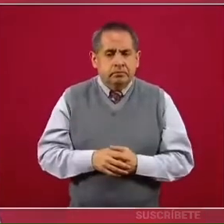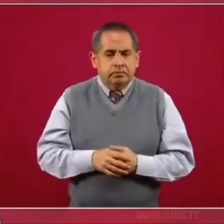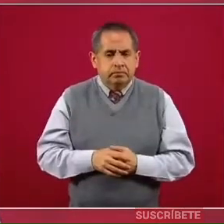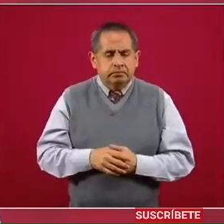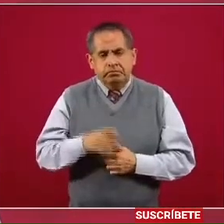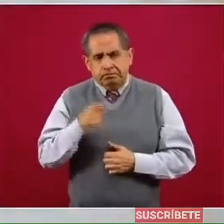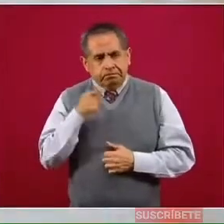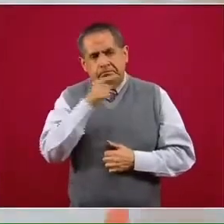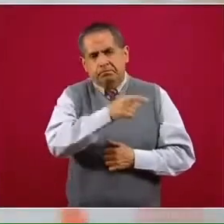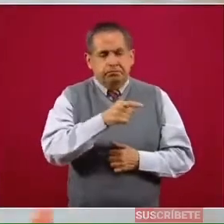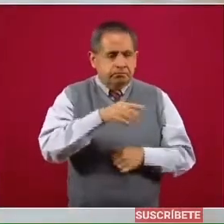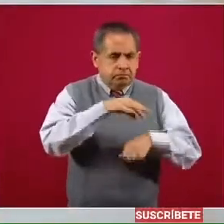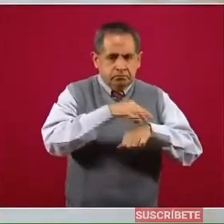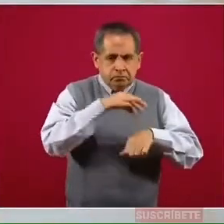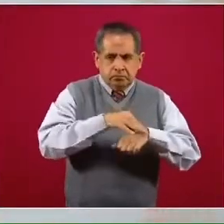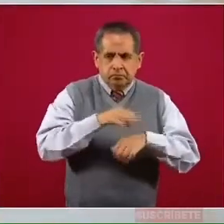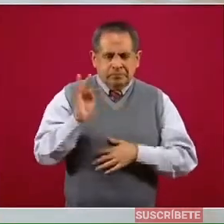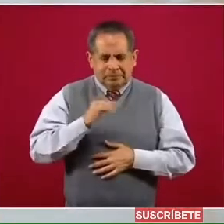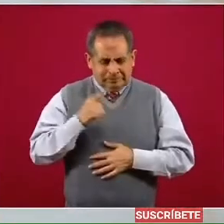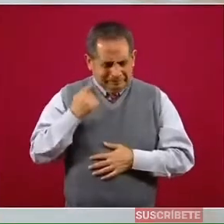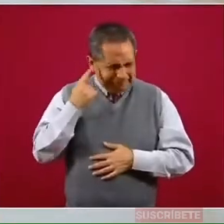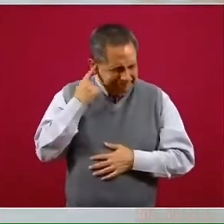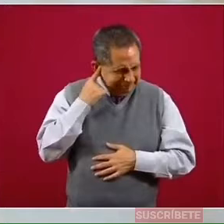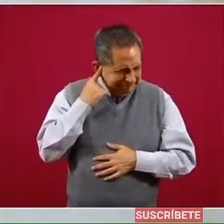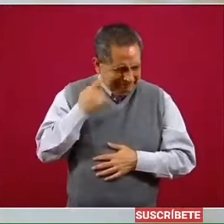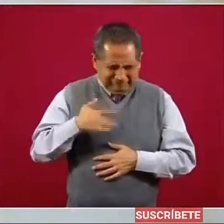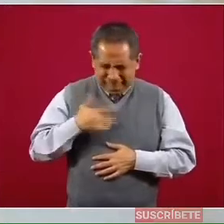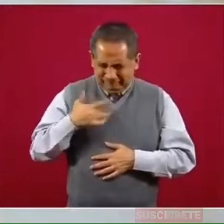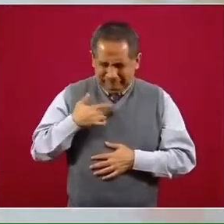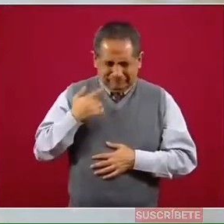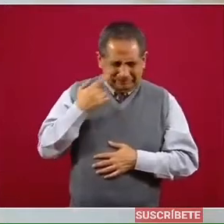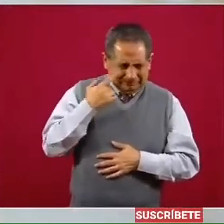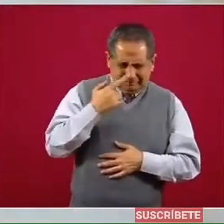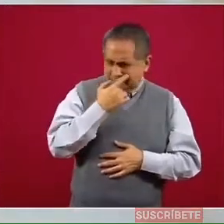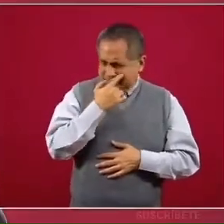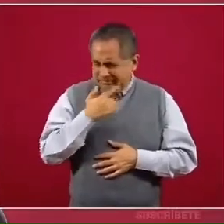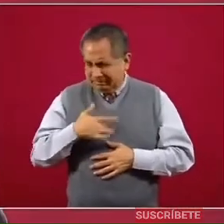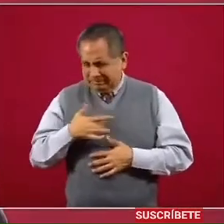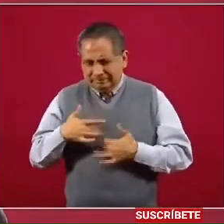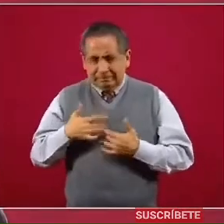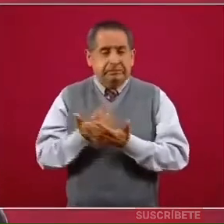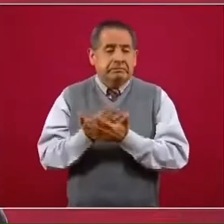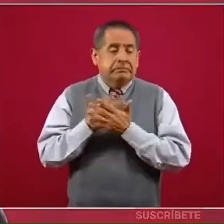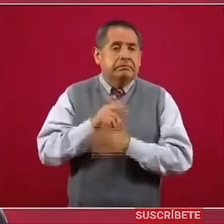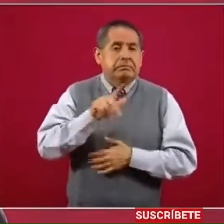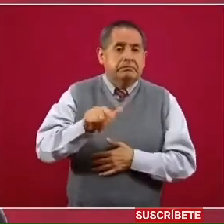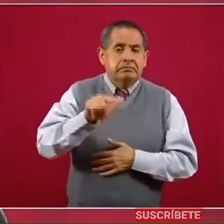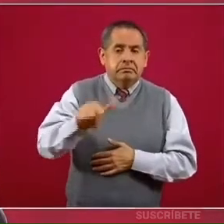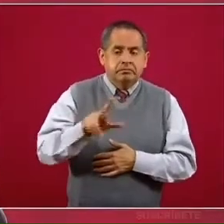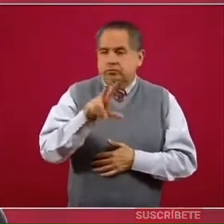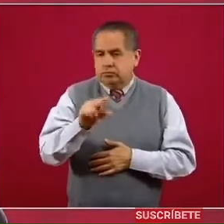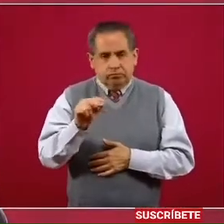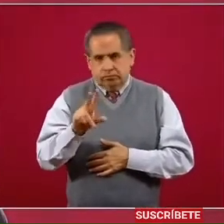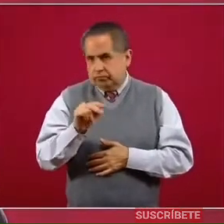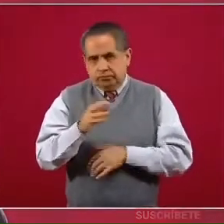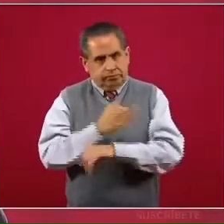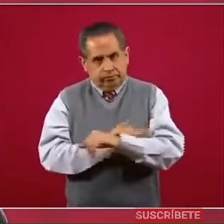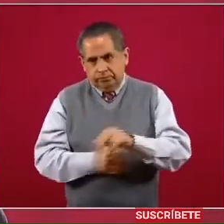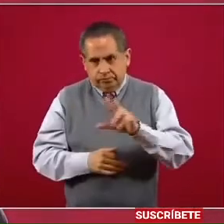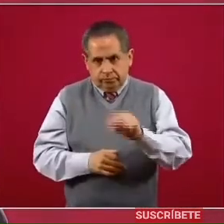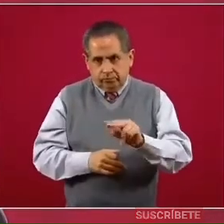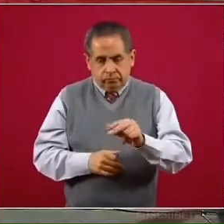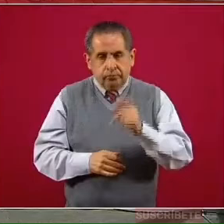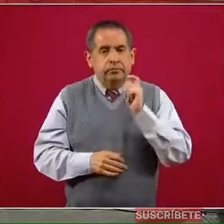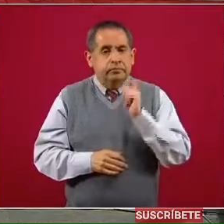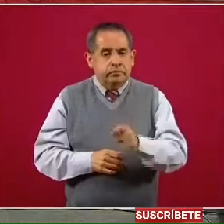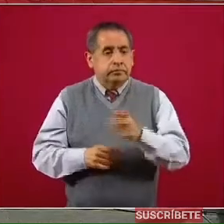Buscar atención médica en caso de que se tengan los síntomas de COVID, no esperar porque podría ser demasiado tarde. Y